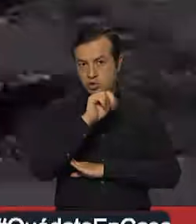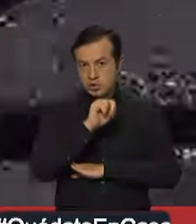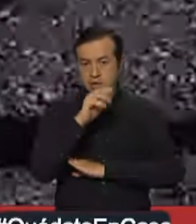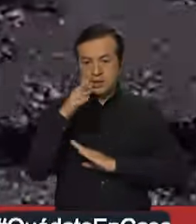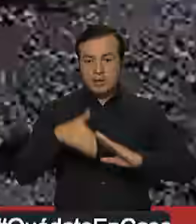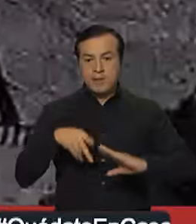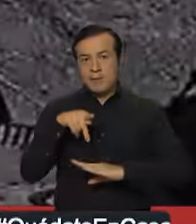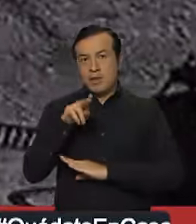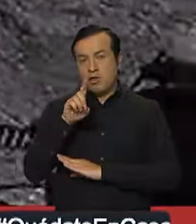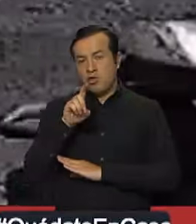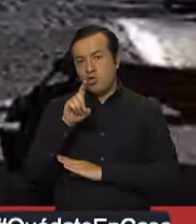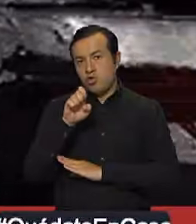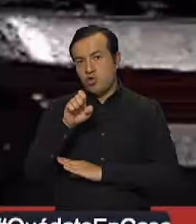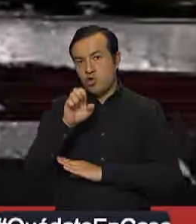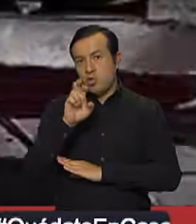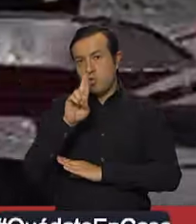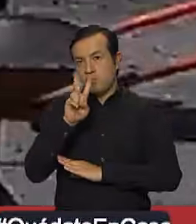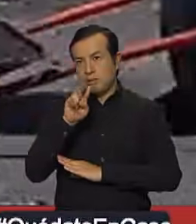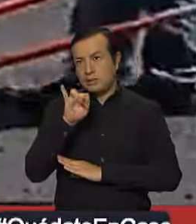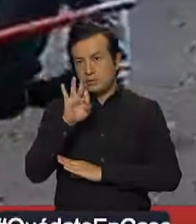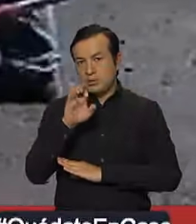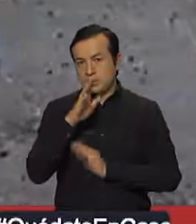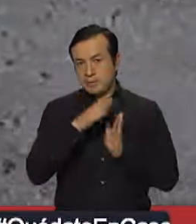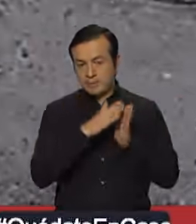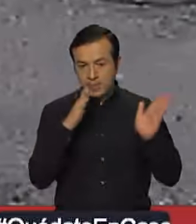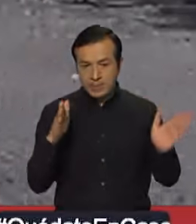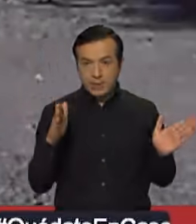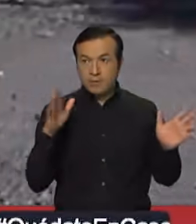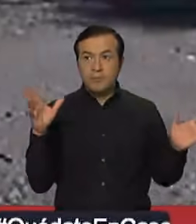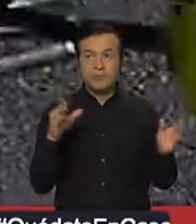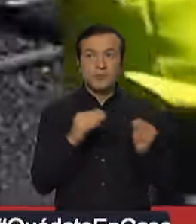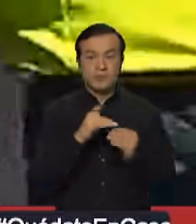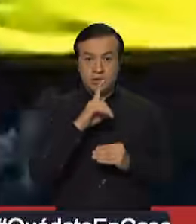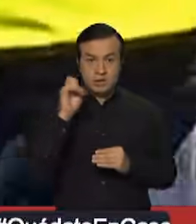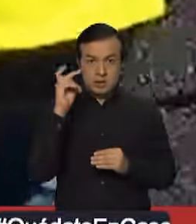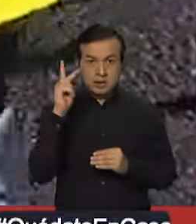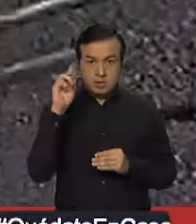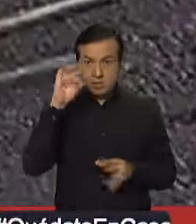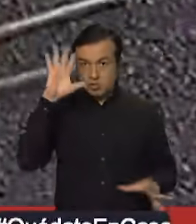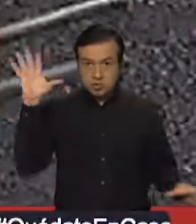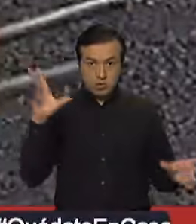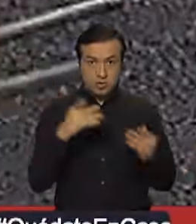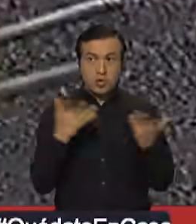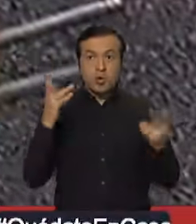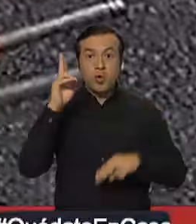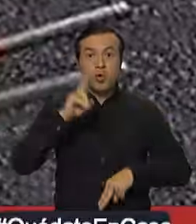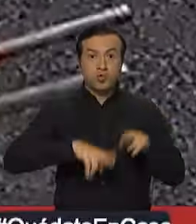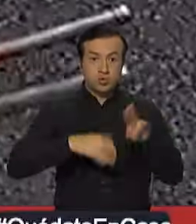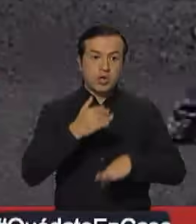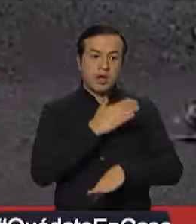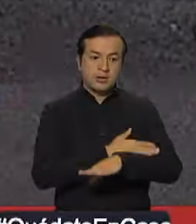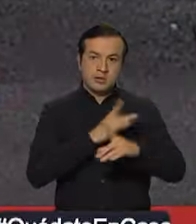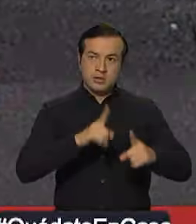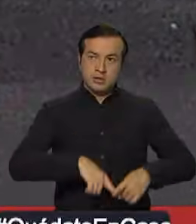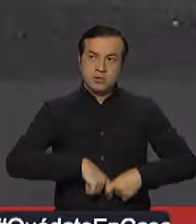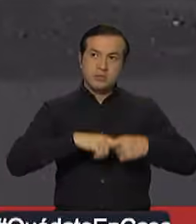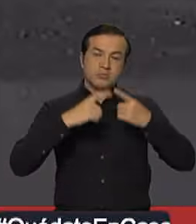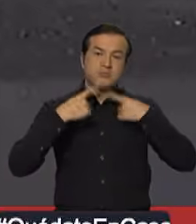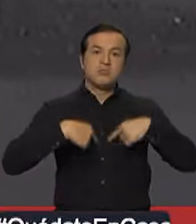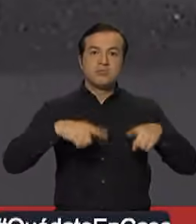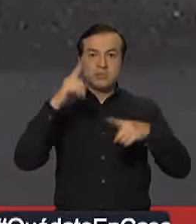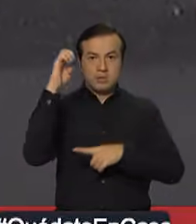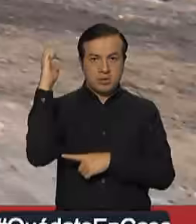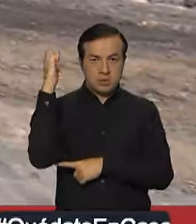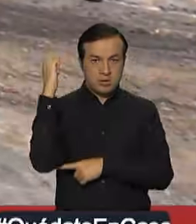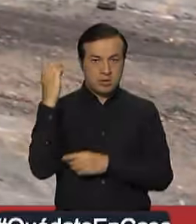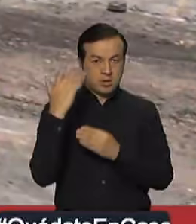Vicente Maldonado. El plan kilómetro a kilómetro tiene un avance de 100 kilómetros. Estas obras se suspendieron a raíz de la declaratoria del estado